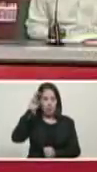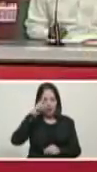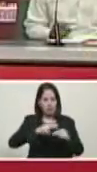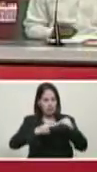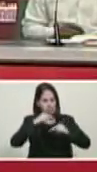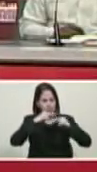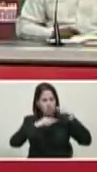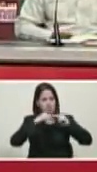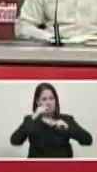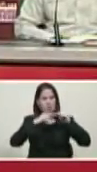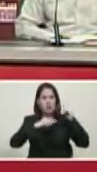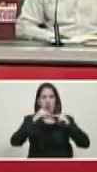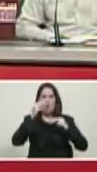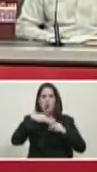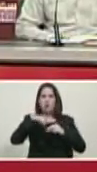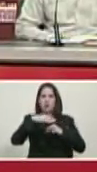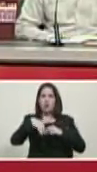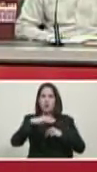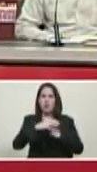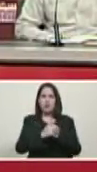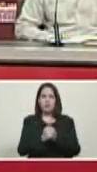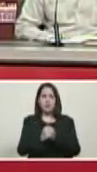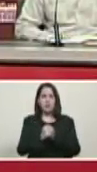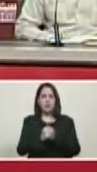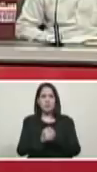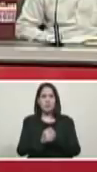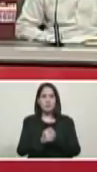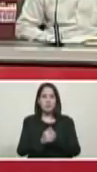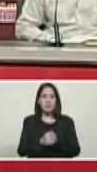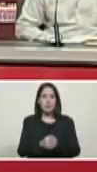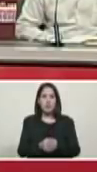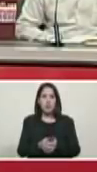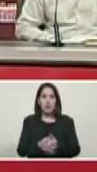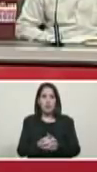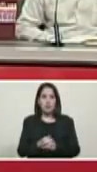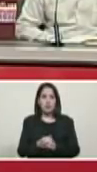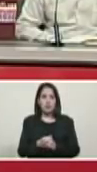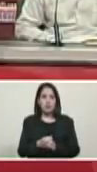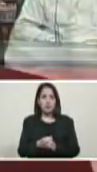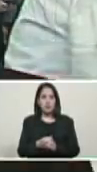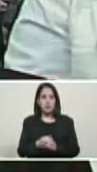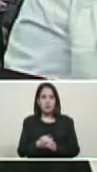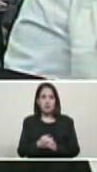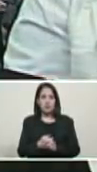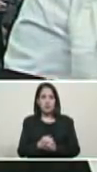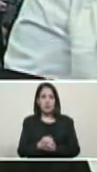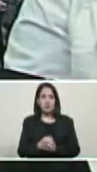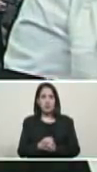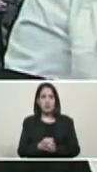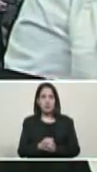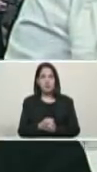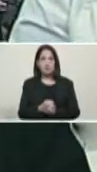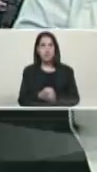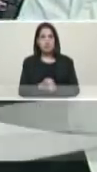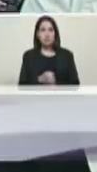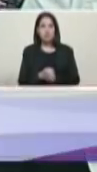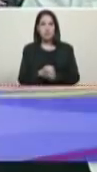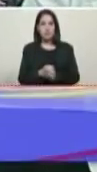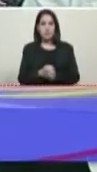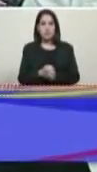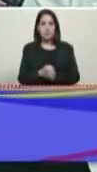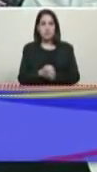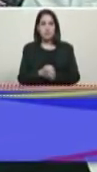dónde están quien construye todo en el país y el pueblo trabajador como queremos